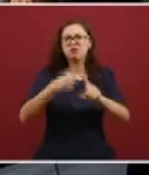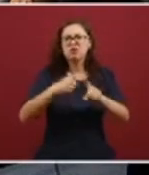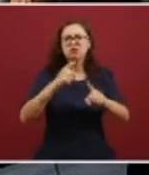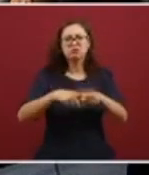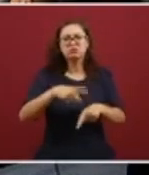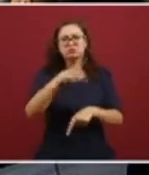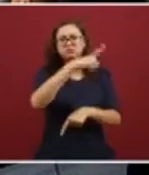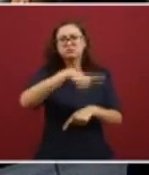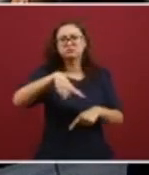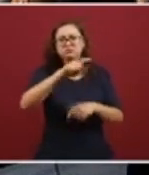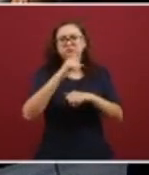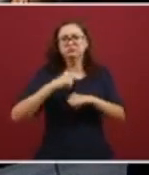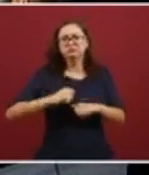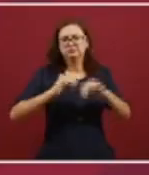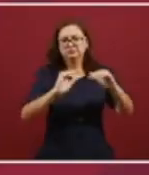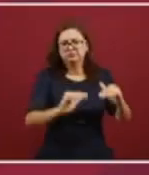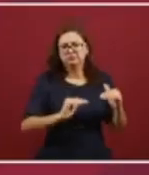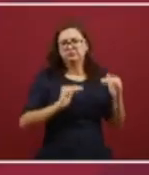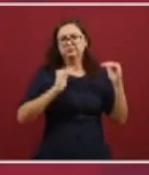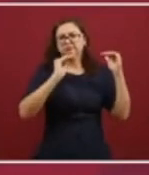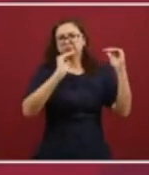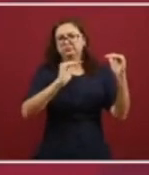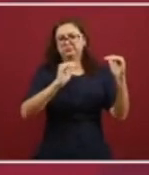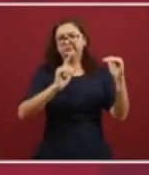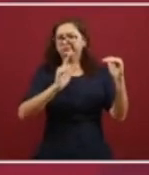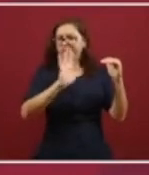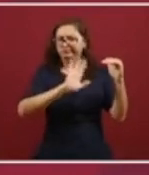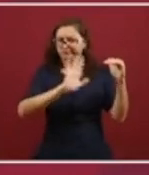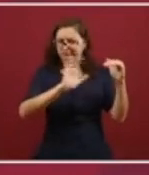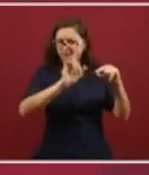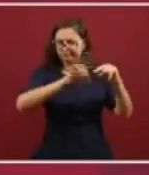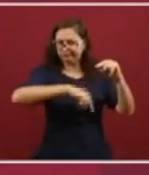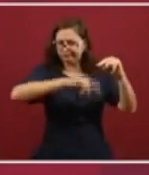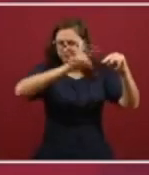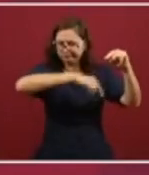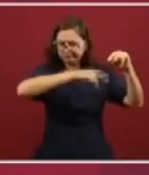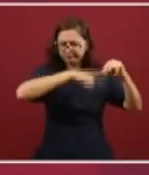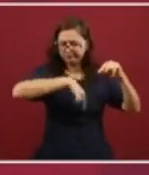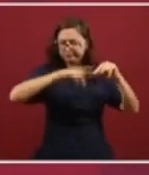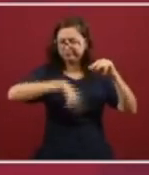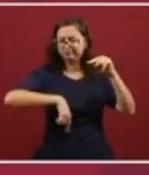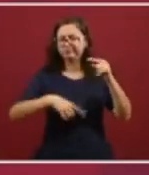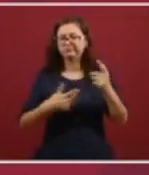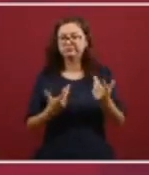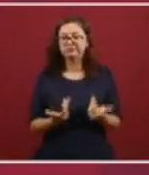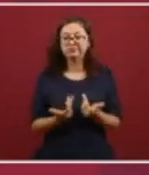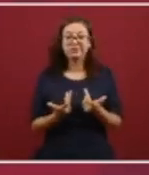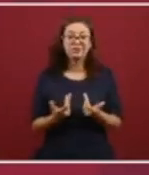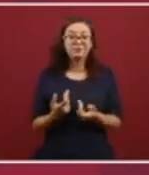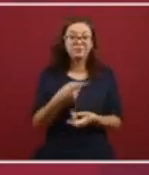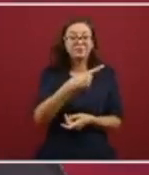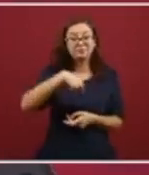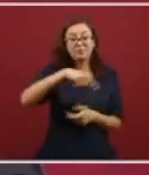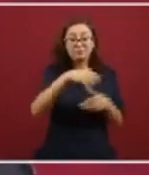y piensan que como era una élite,